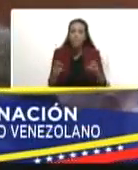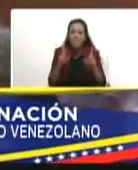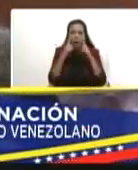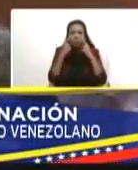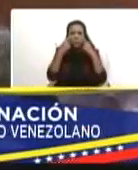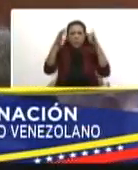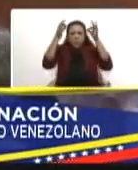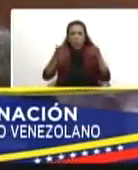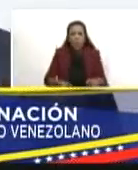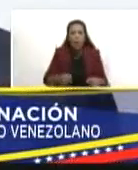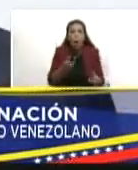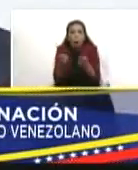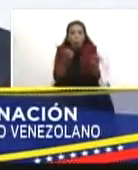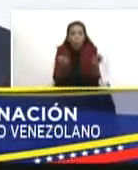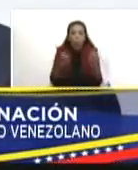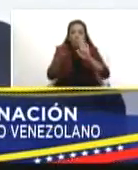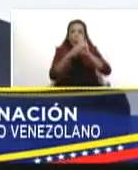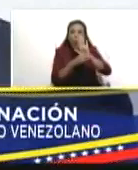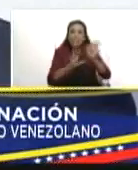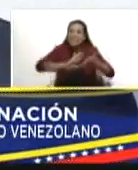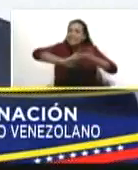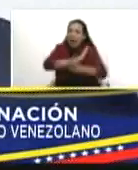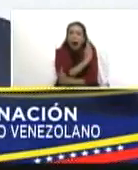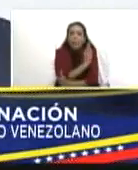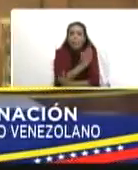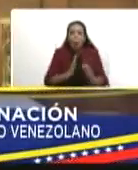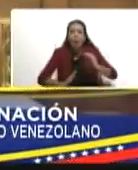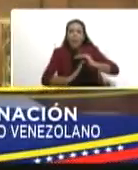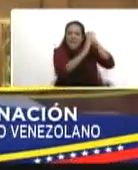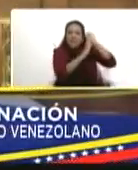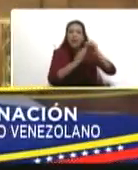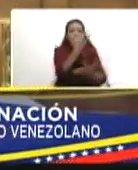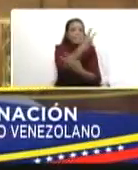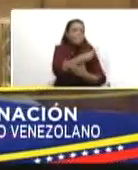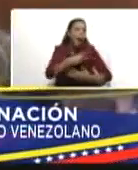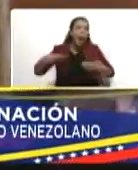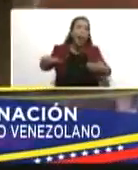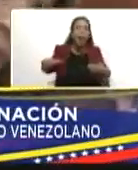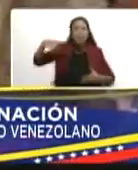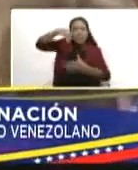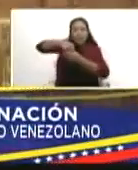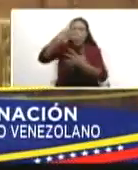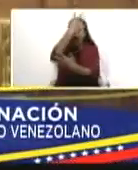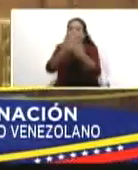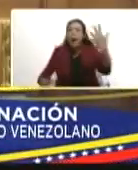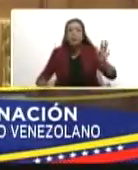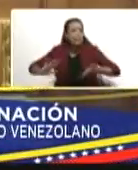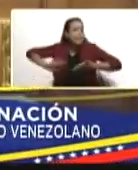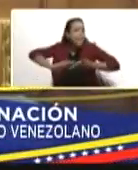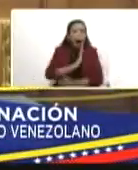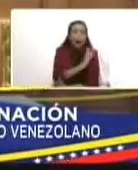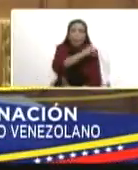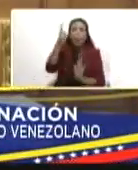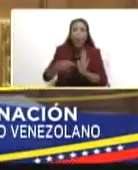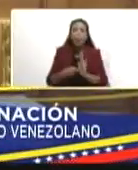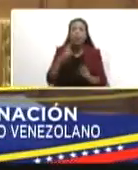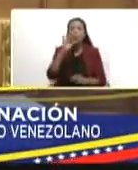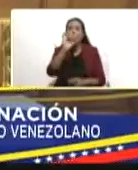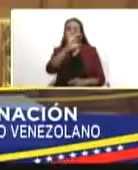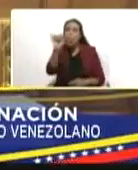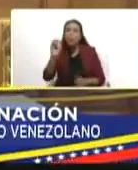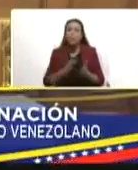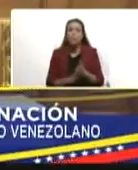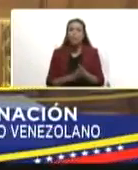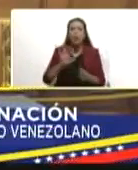régimen absoluta y se acabó el en las cárceles del país se acabó tocito se